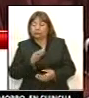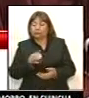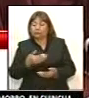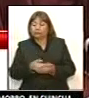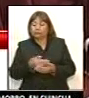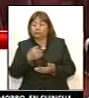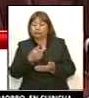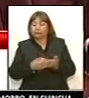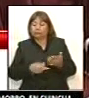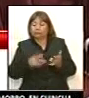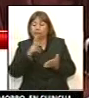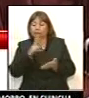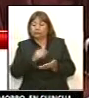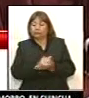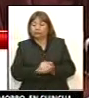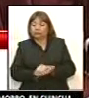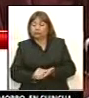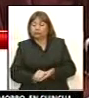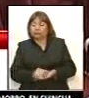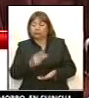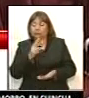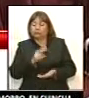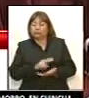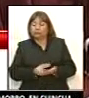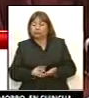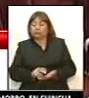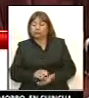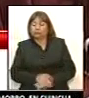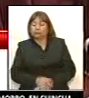los últimos 3 meses o en los últimos 2 meses, entre